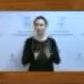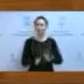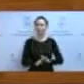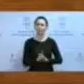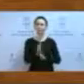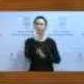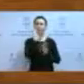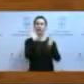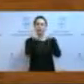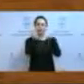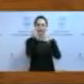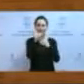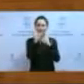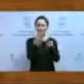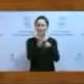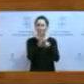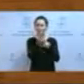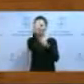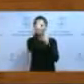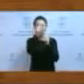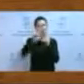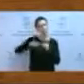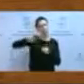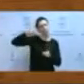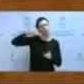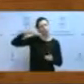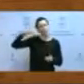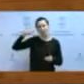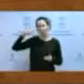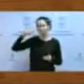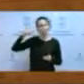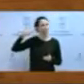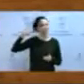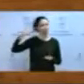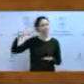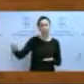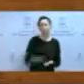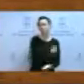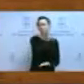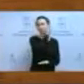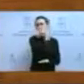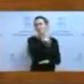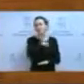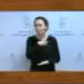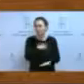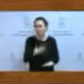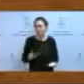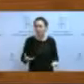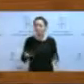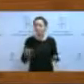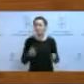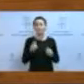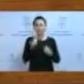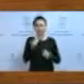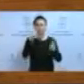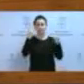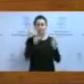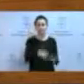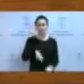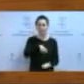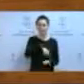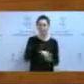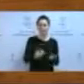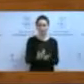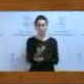pueden hacer con los mismos planteamientos que se utilizaban hace casi 20 años, cuando los primeros centros de día vieron la